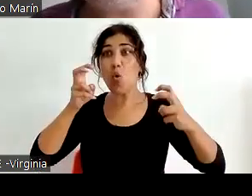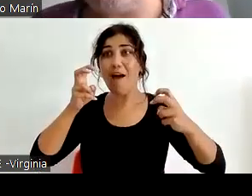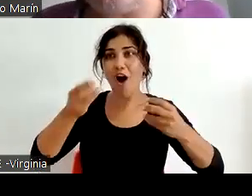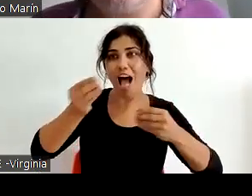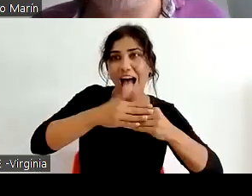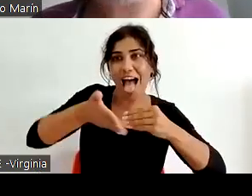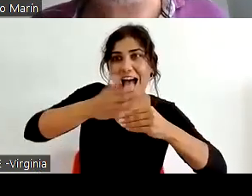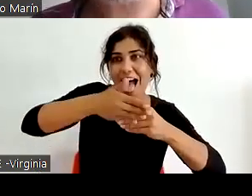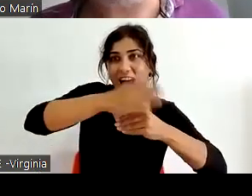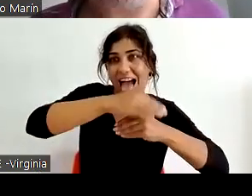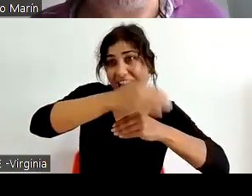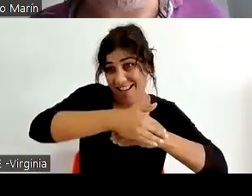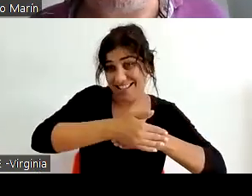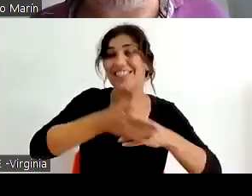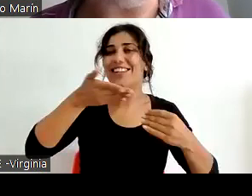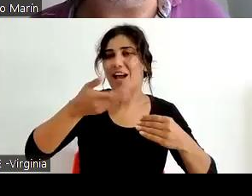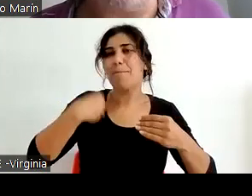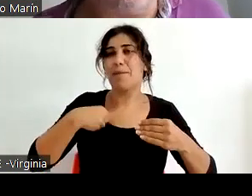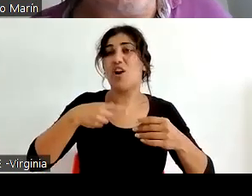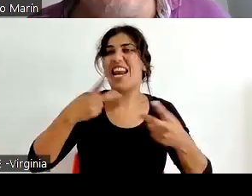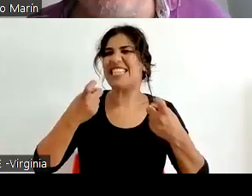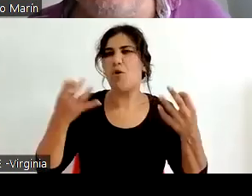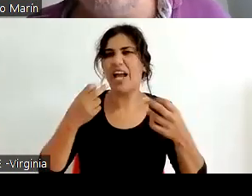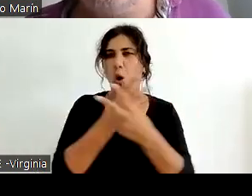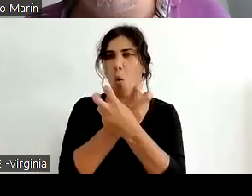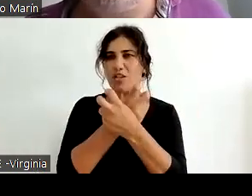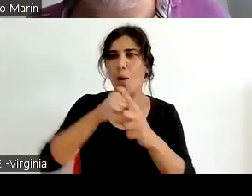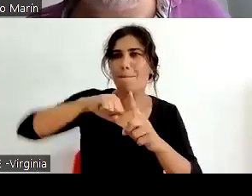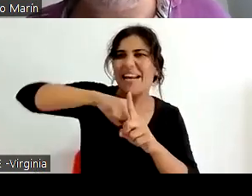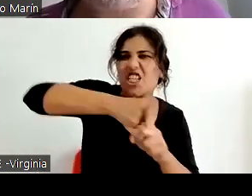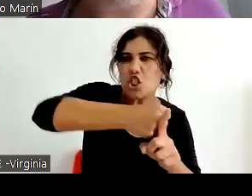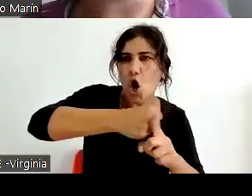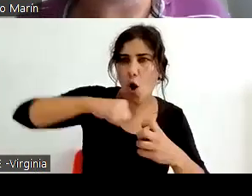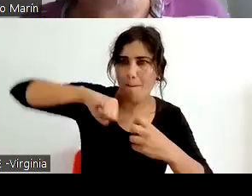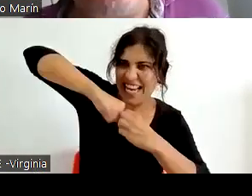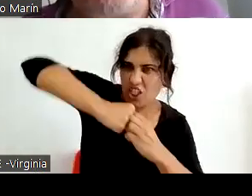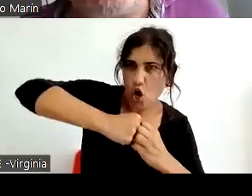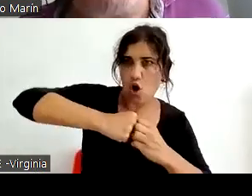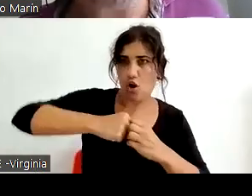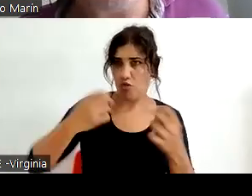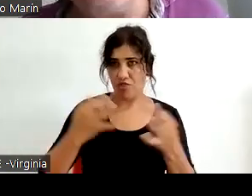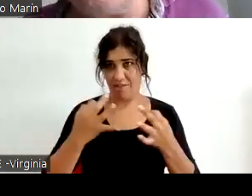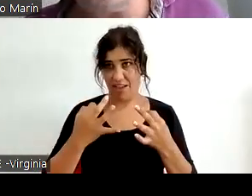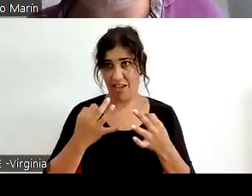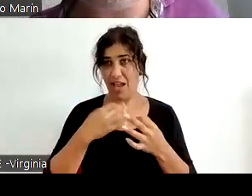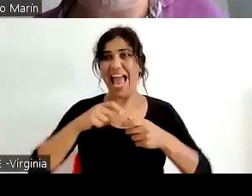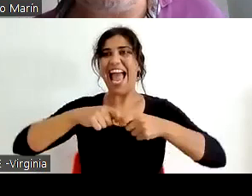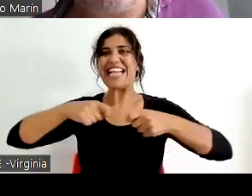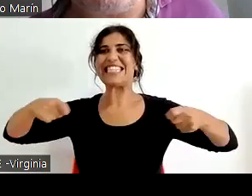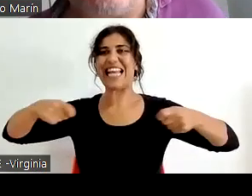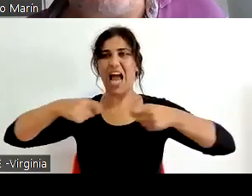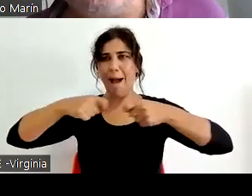eso necesitamos que esos huesos estén sometidos a presión. Y aquí el ejercicio físico es fundamental. Los estiramientos, por ejemplo, pues